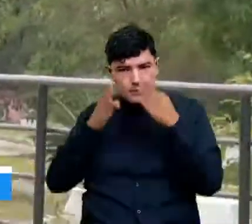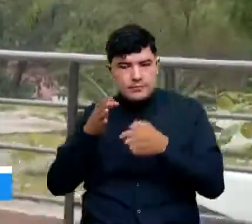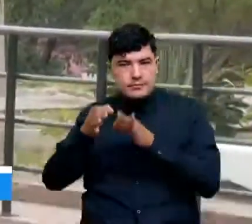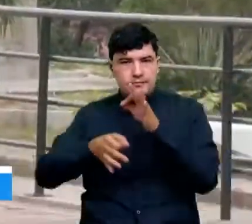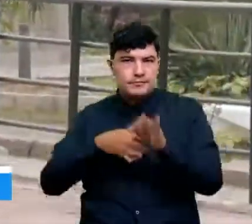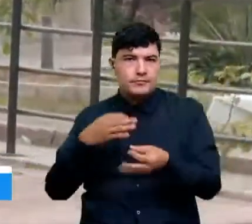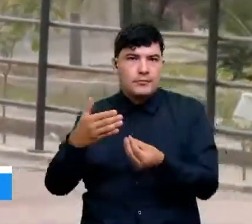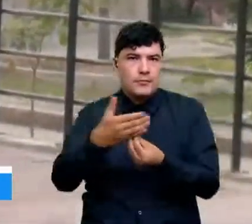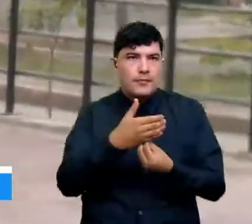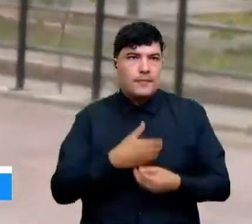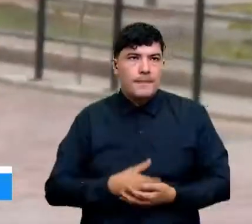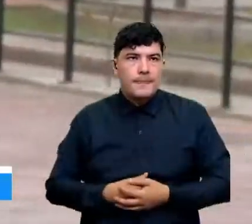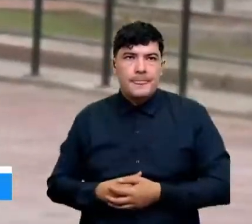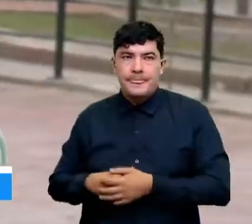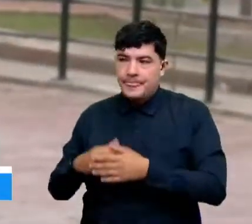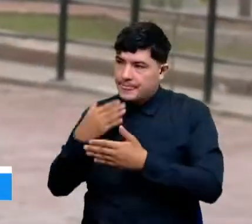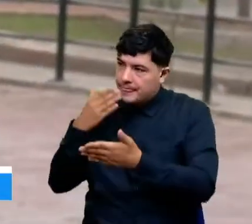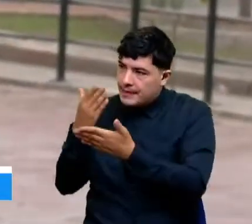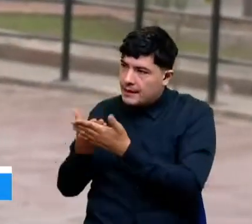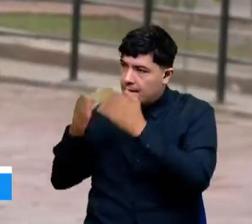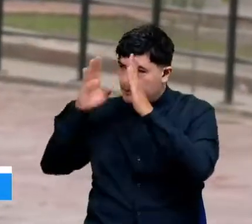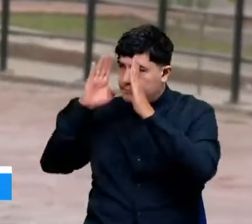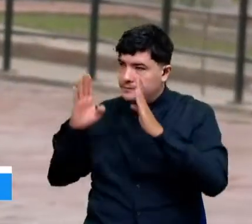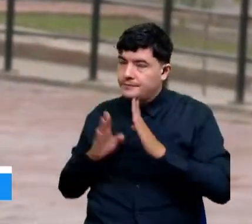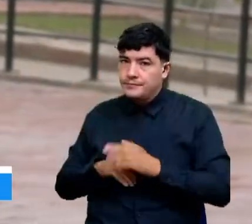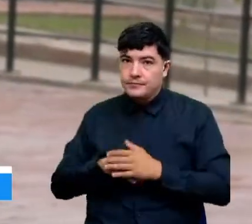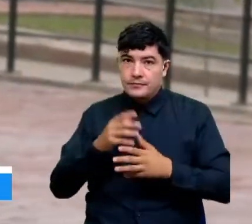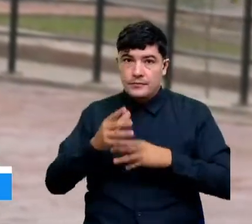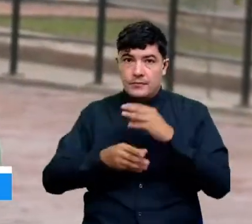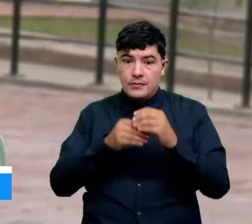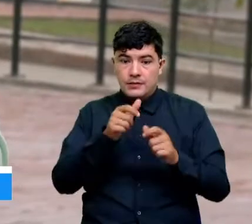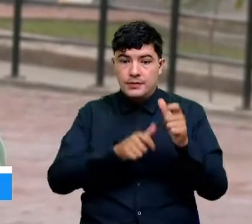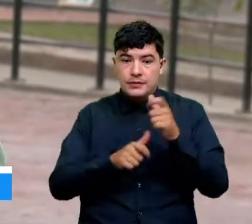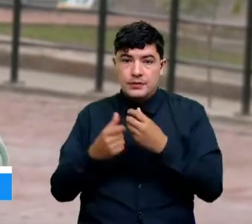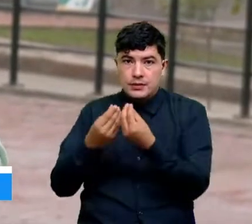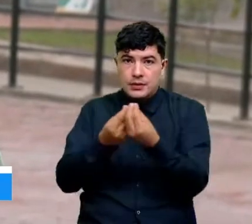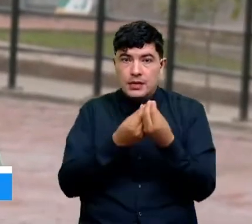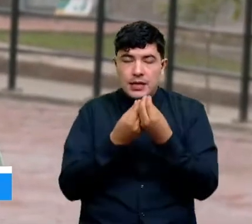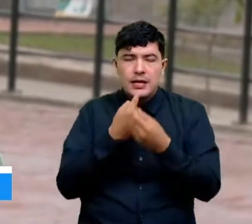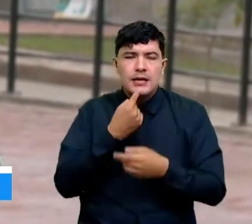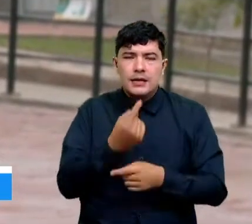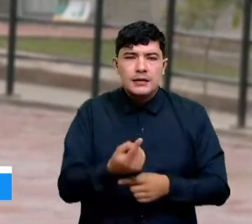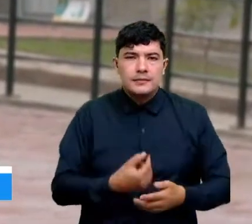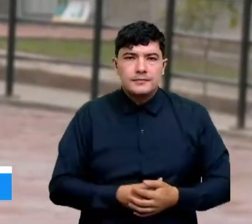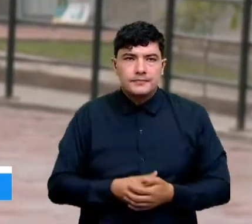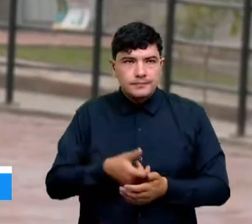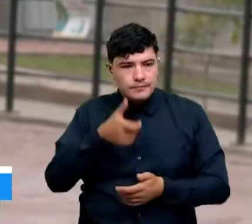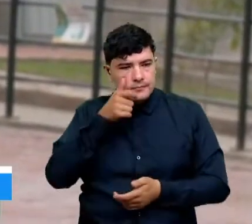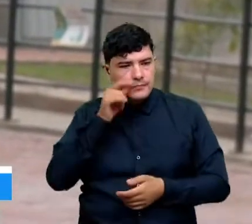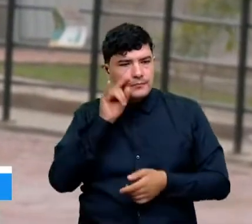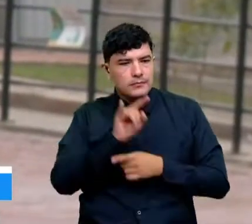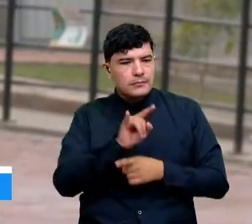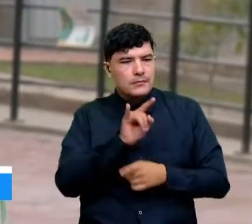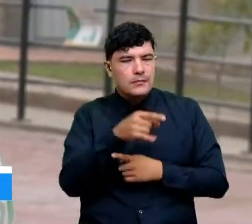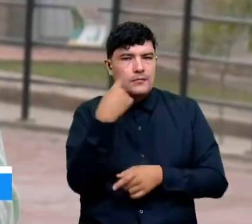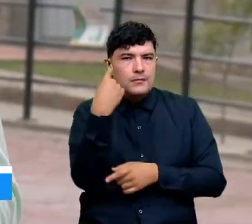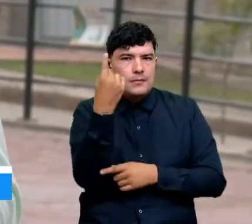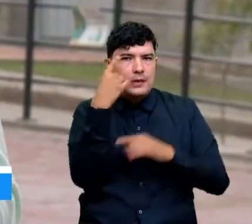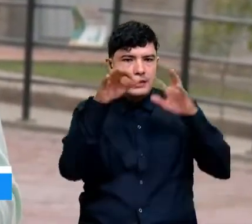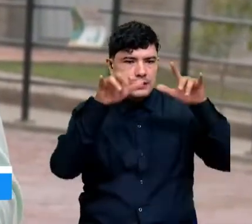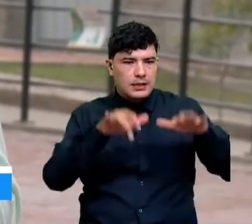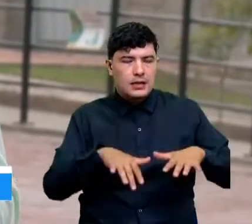atender nuestro llamado. Y es que además de eso, los concejales nos han dicho que también le van a hacer control político a la Secretaría de